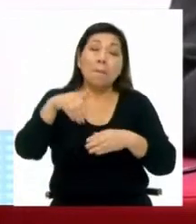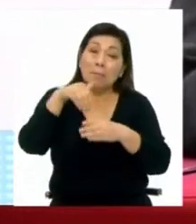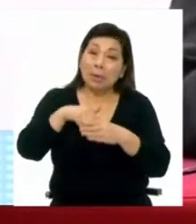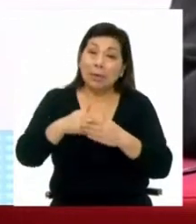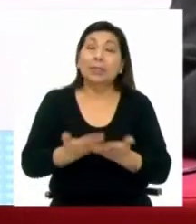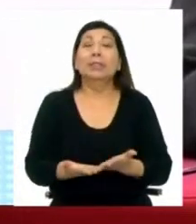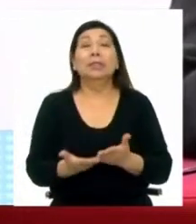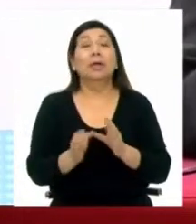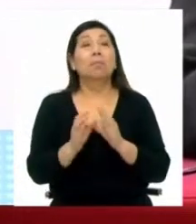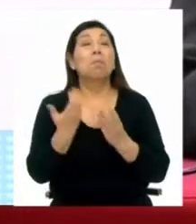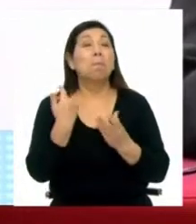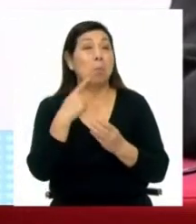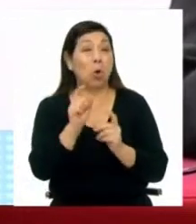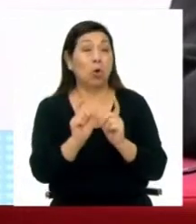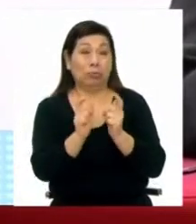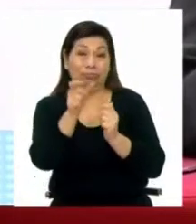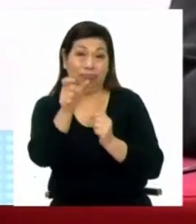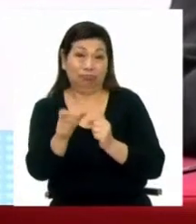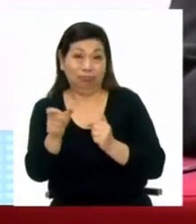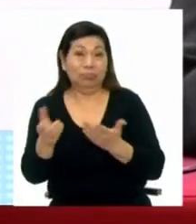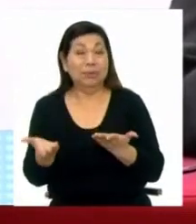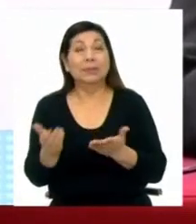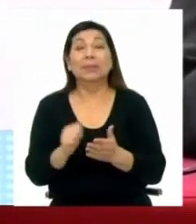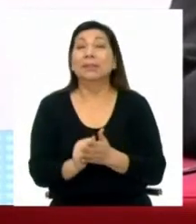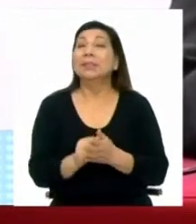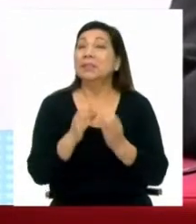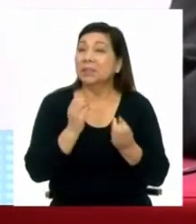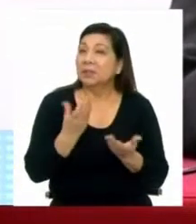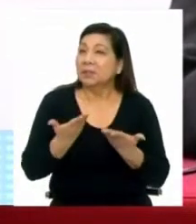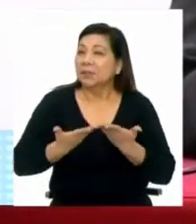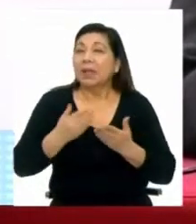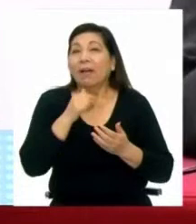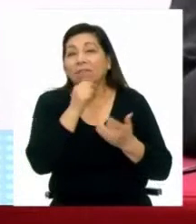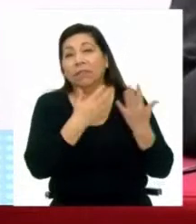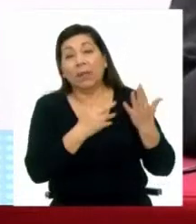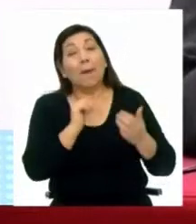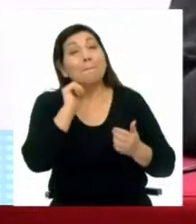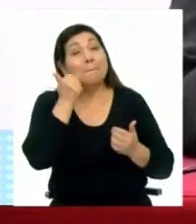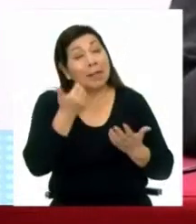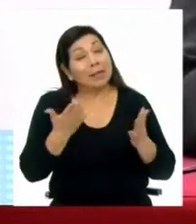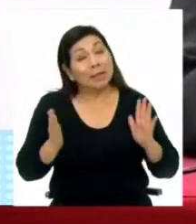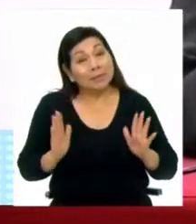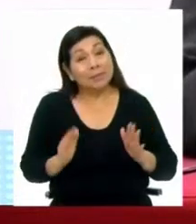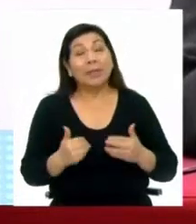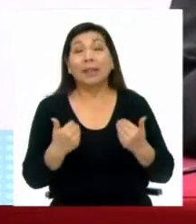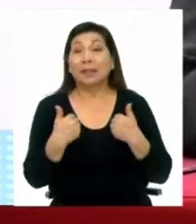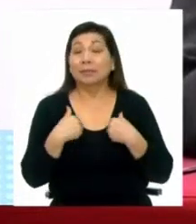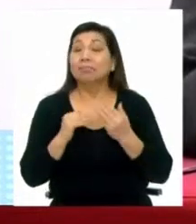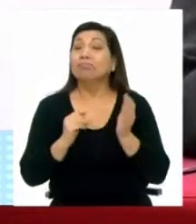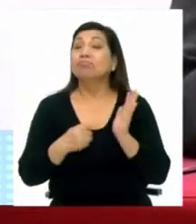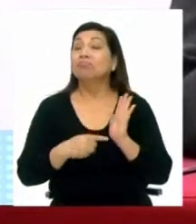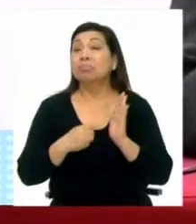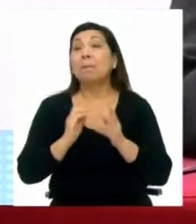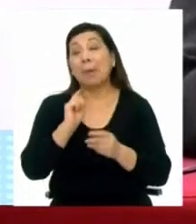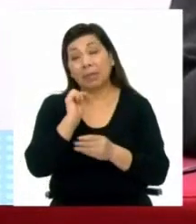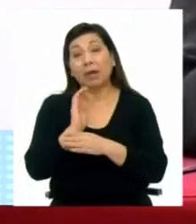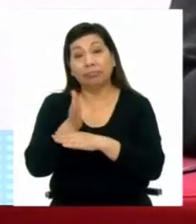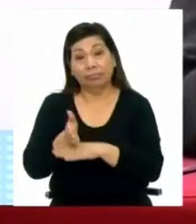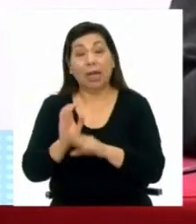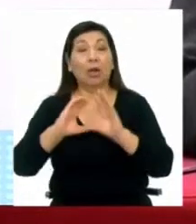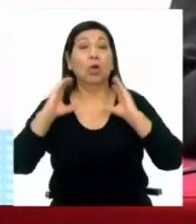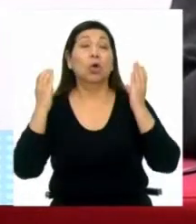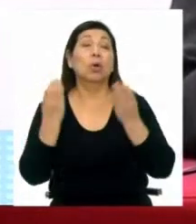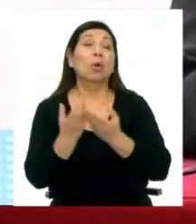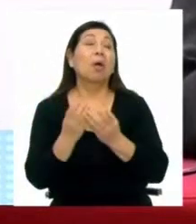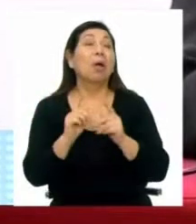el Legislativo. Estamos con ese asunto pendiente y mañana pues tenemos que presentarnos y